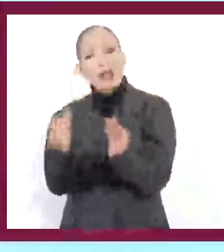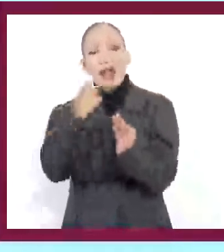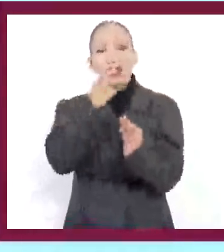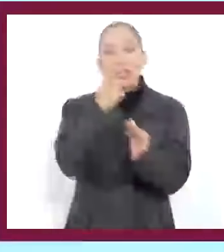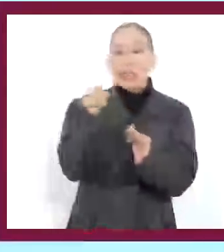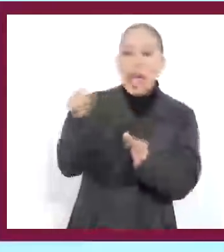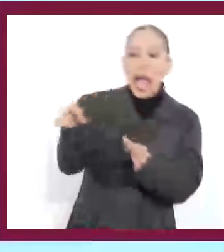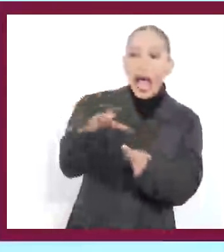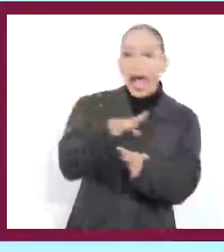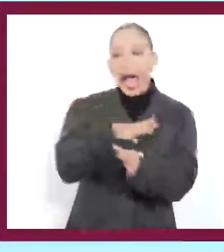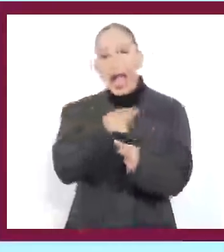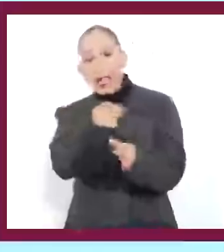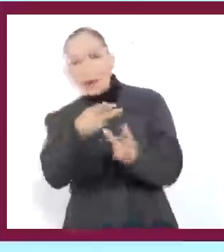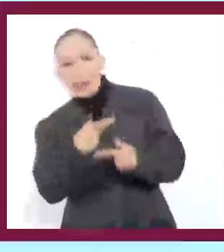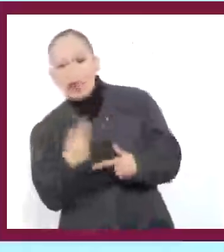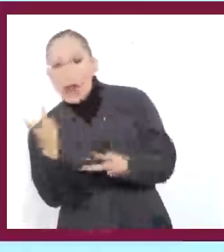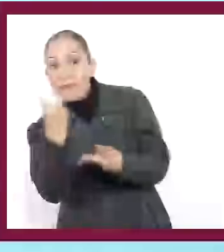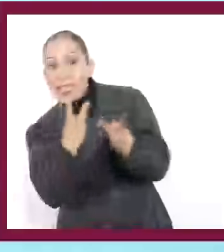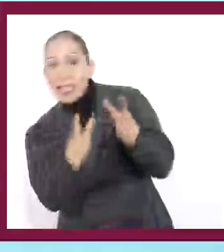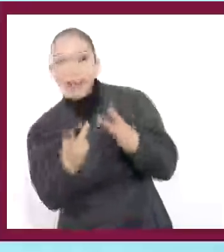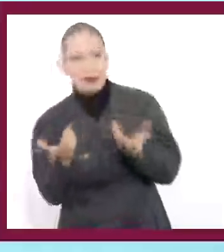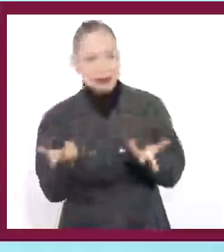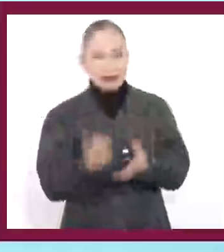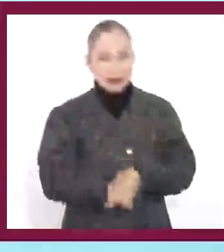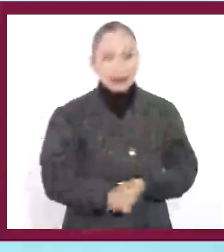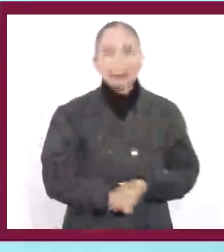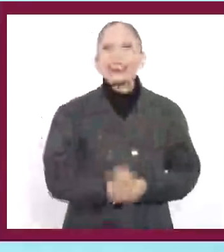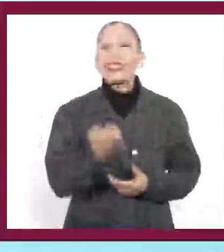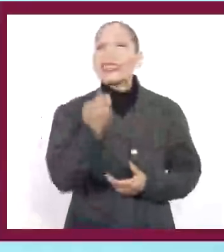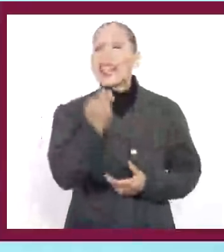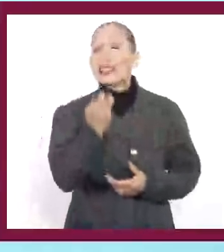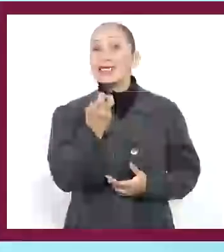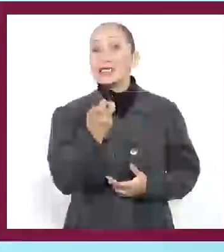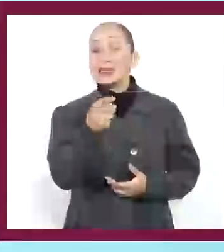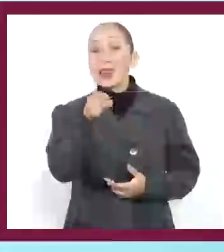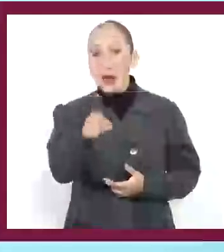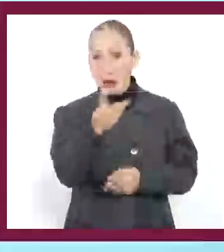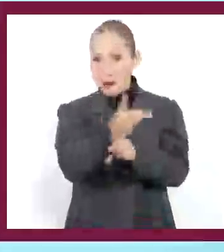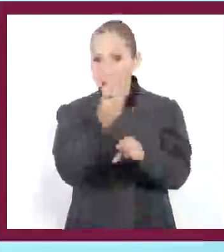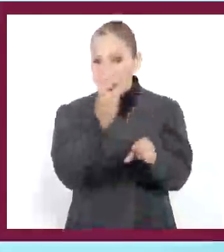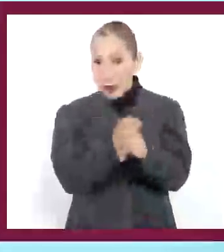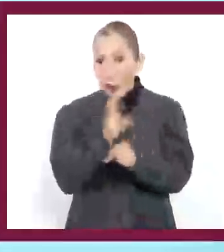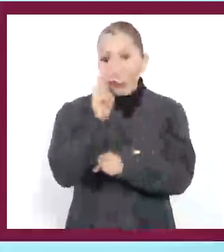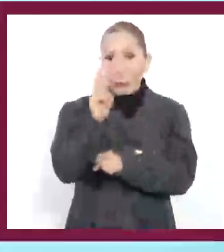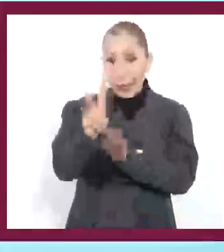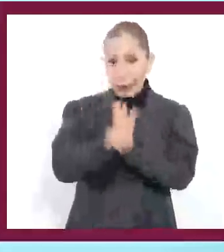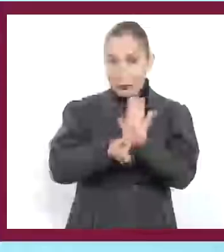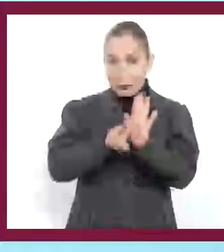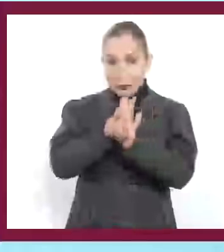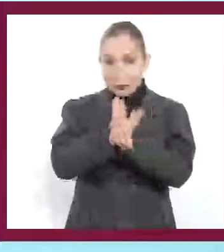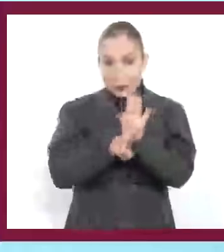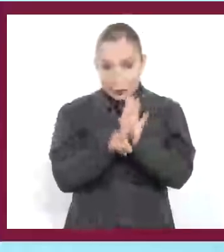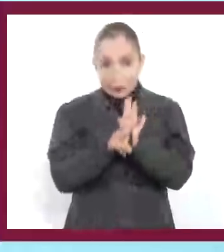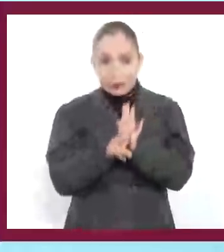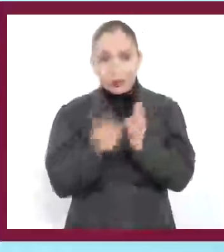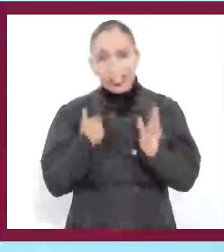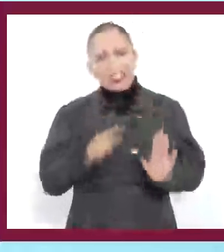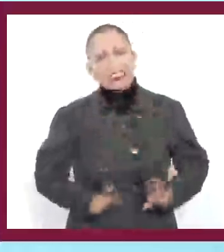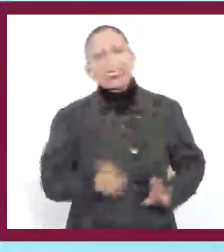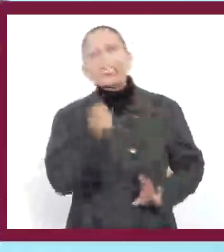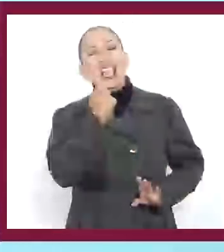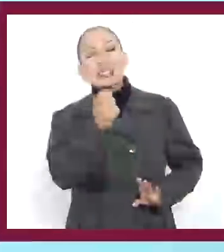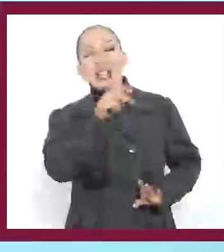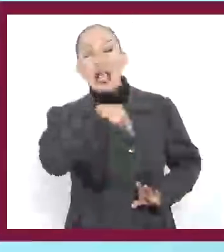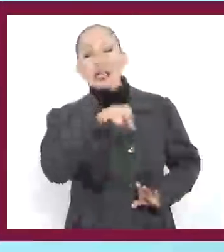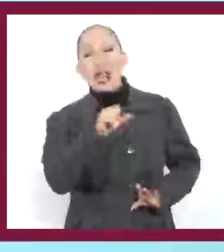da detalles sobre los personajes. Así es, y por eso los invitamos a ver el video Los tipos de